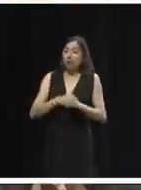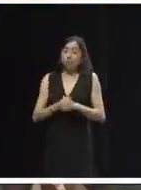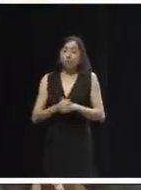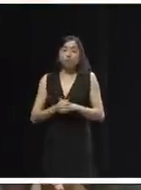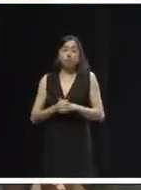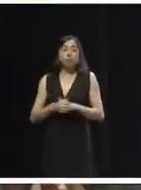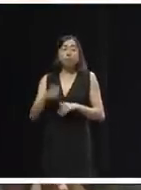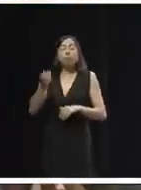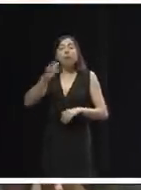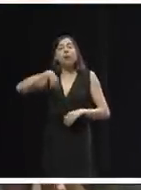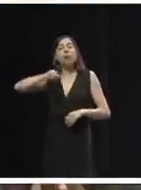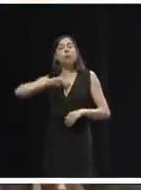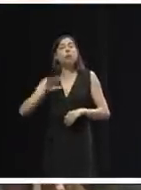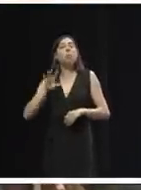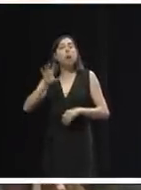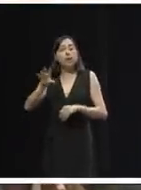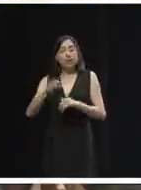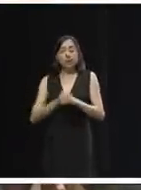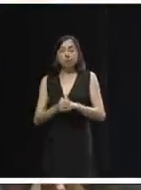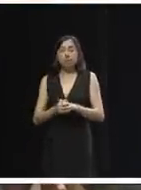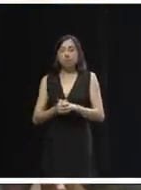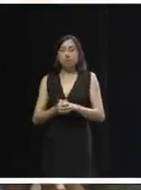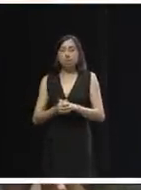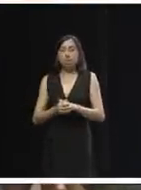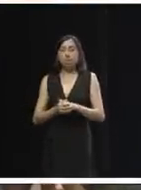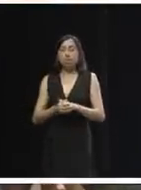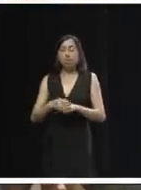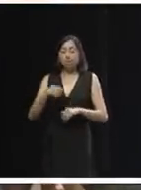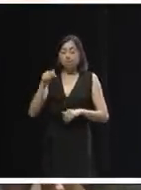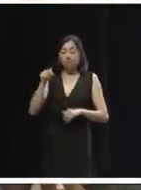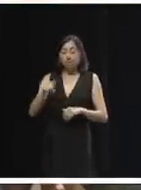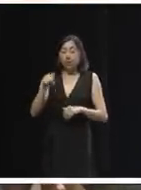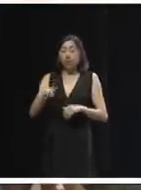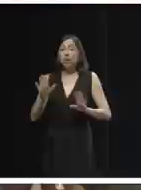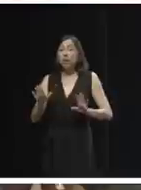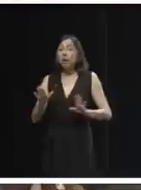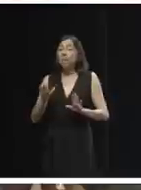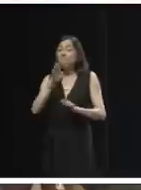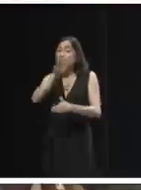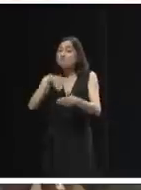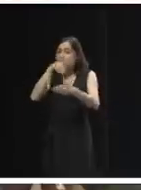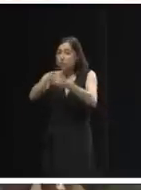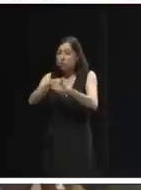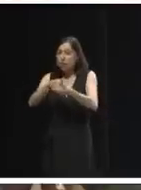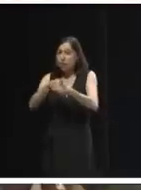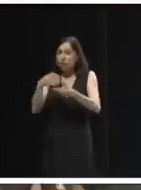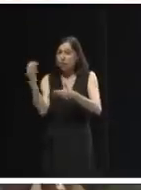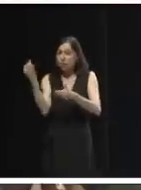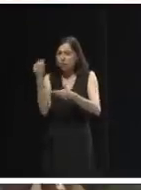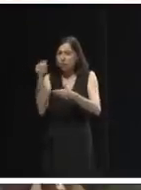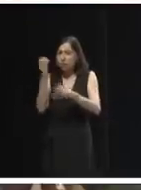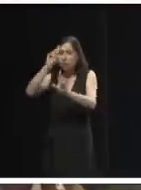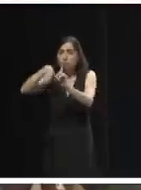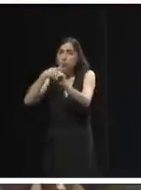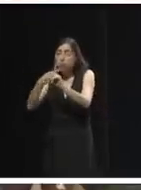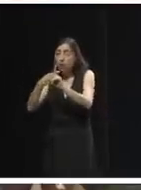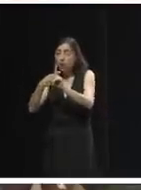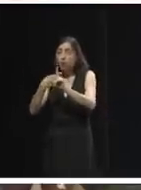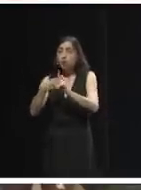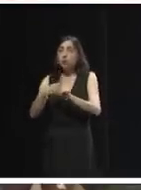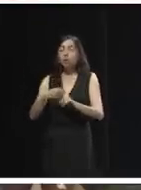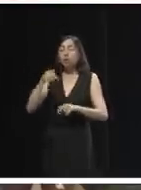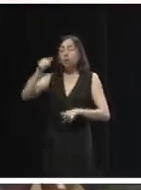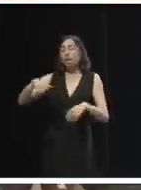en nuestro país en el que tiene sentido votar a Sumar,